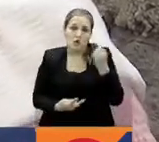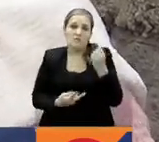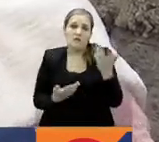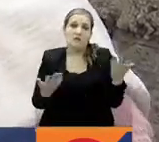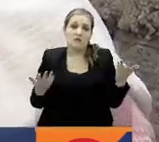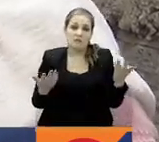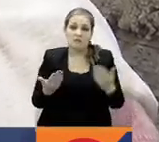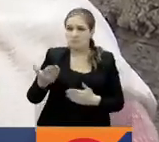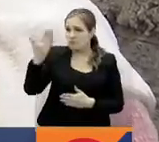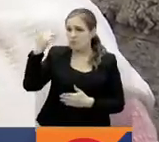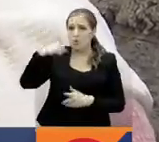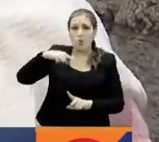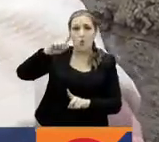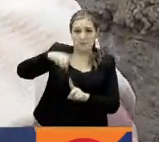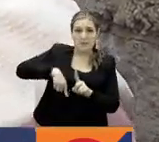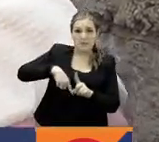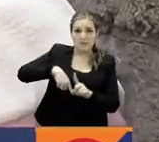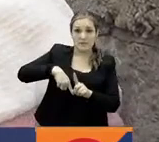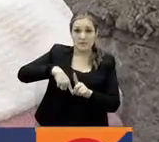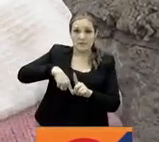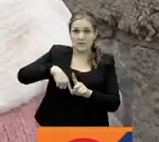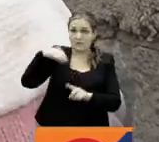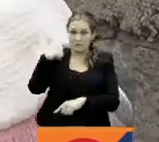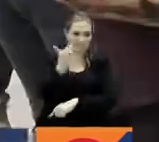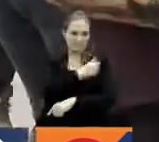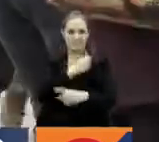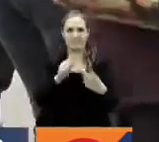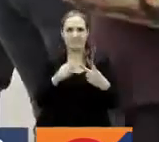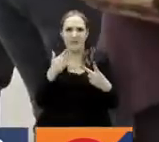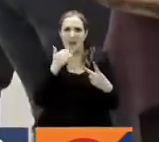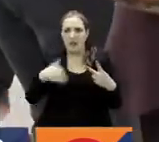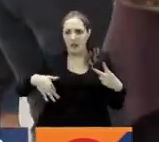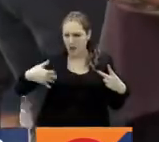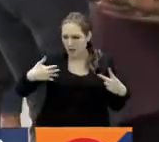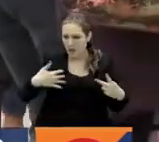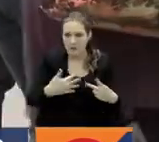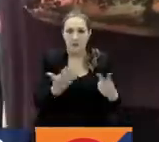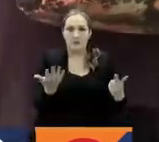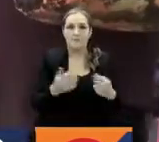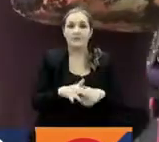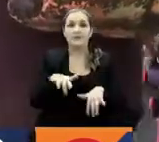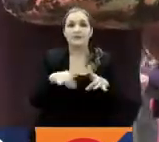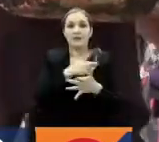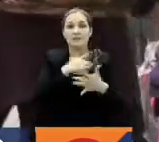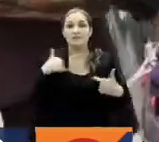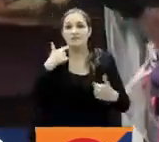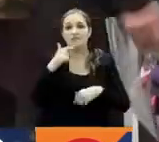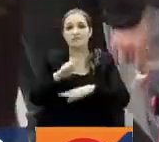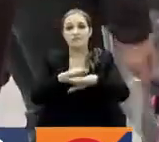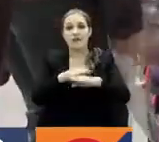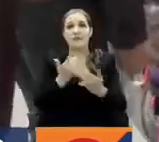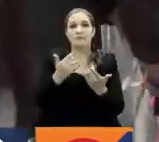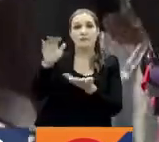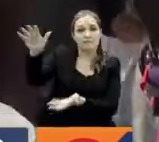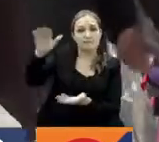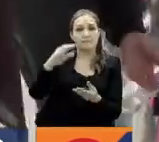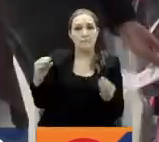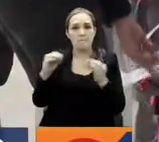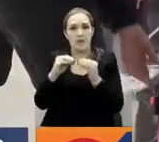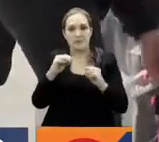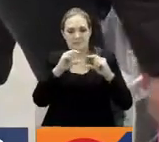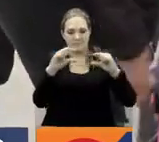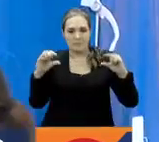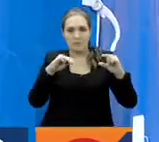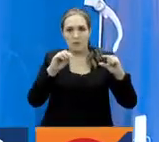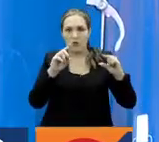hecho hace un mes exactamente hoy, que ya debía habérmela aplicado. La Secretaría de Salud aseguró que están a la espera de nuevas entregas de la vacuna de